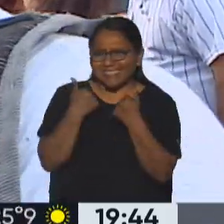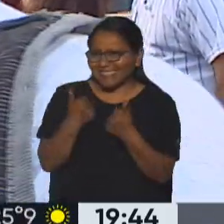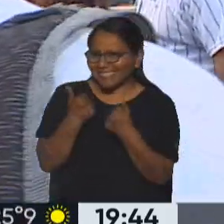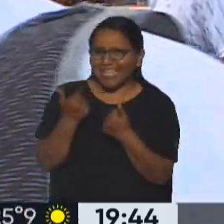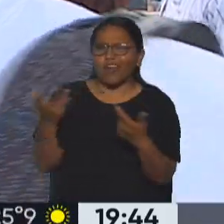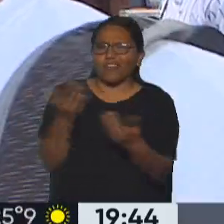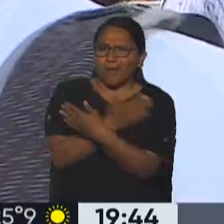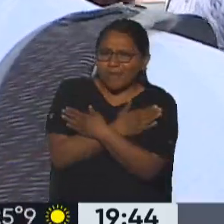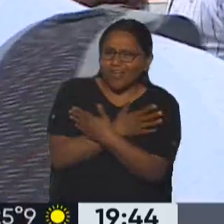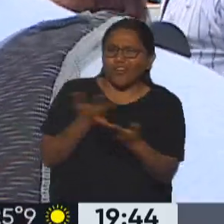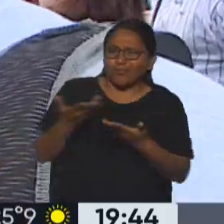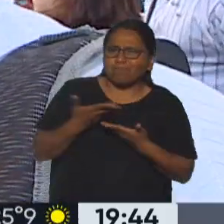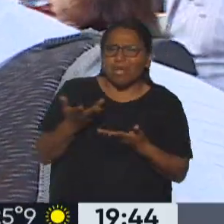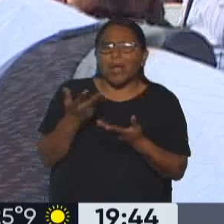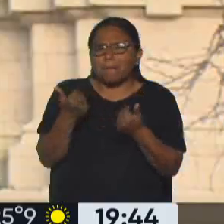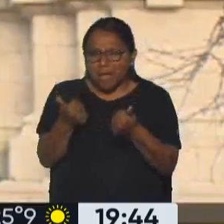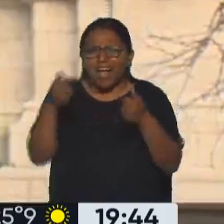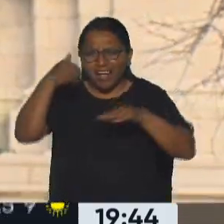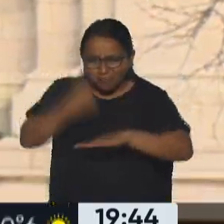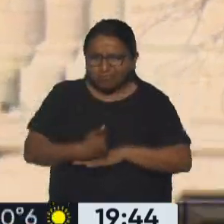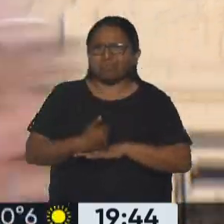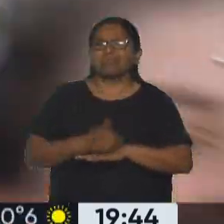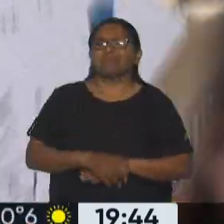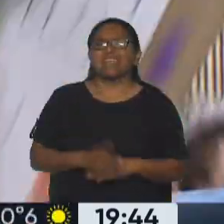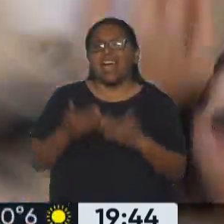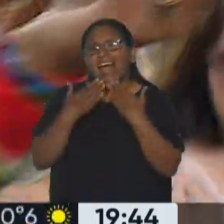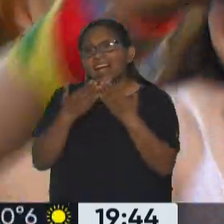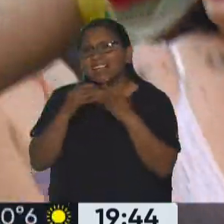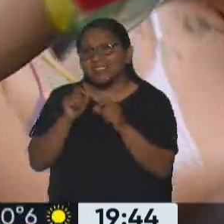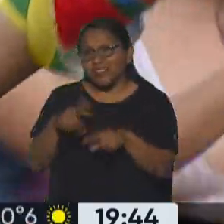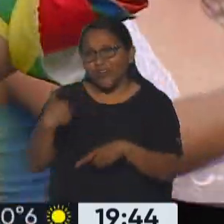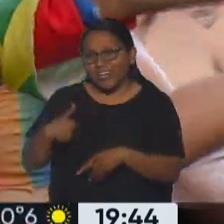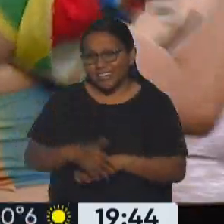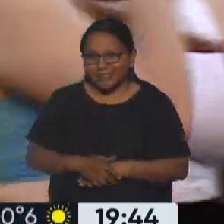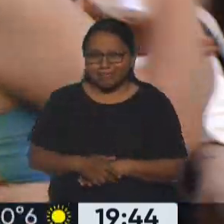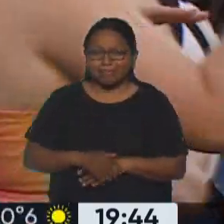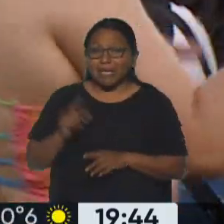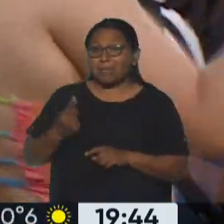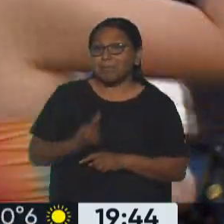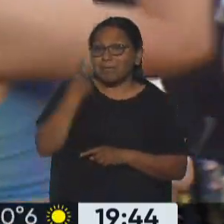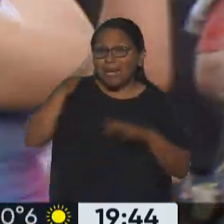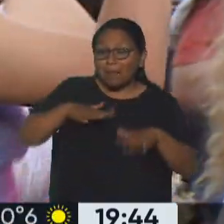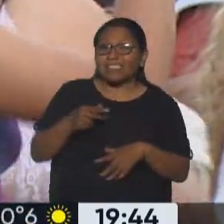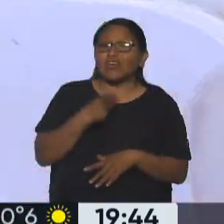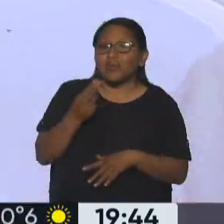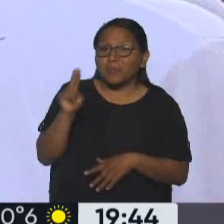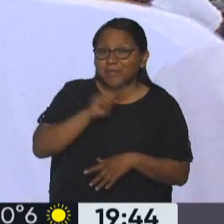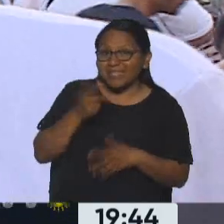nos ha acogido, lo poco mucho, pero acá estamos. Y agradecido con su país. En primera marcha con mi hija, así